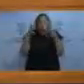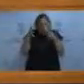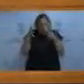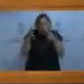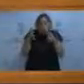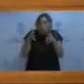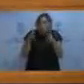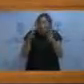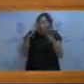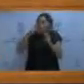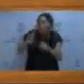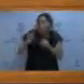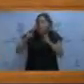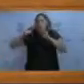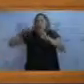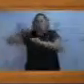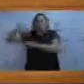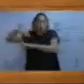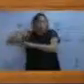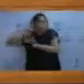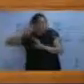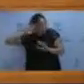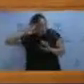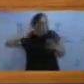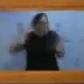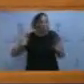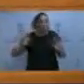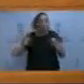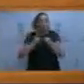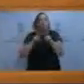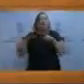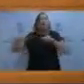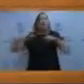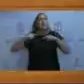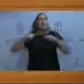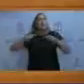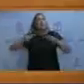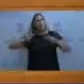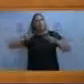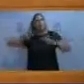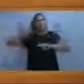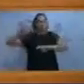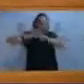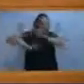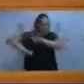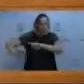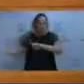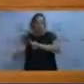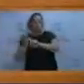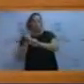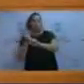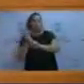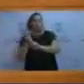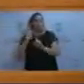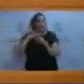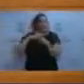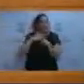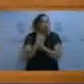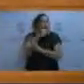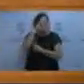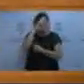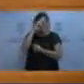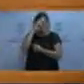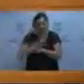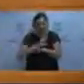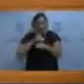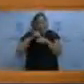exclusividad, de nombrar un nuevo gerente externo. Señora consejera, mire, en una situación en la que no se sabe el futuro de